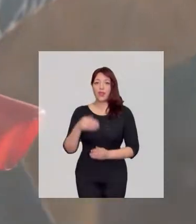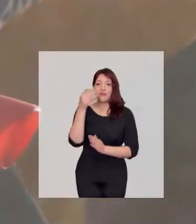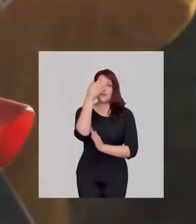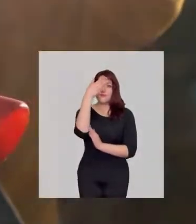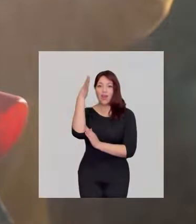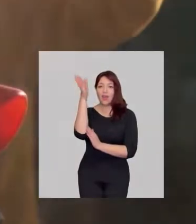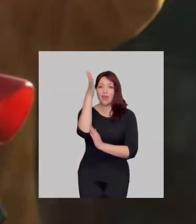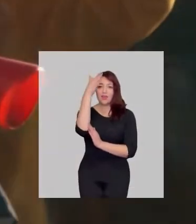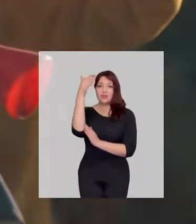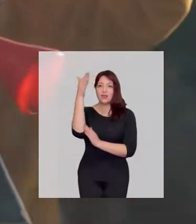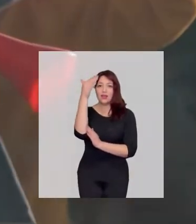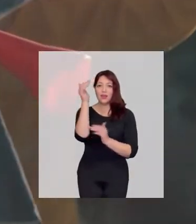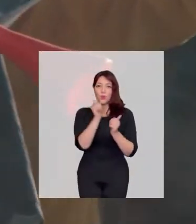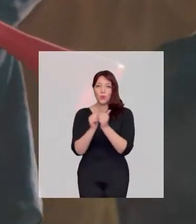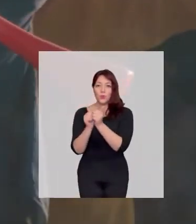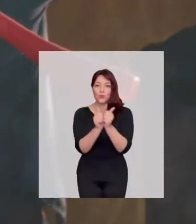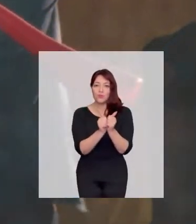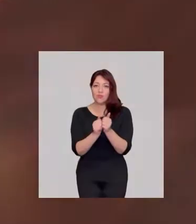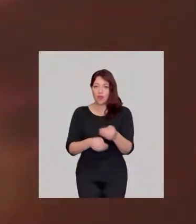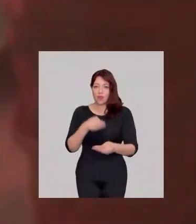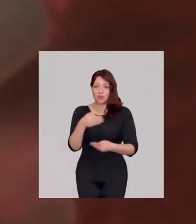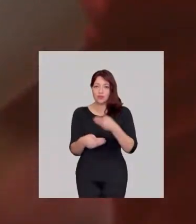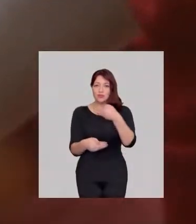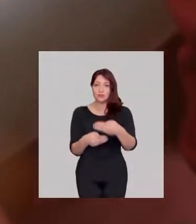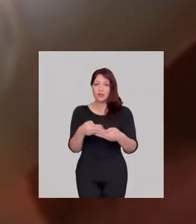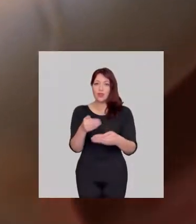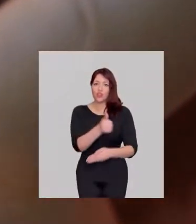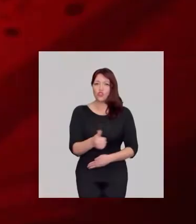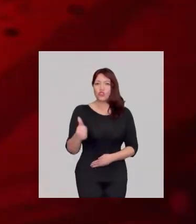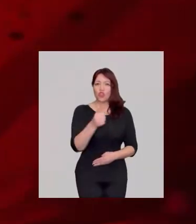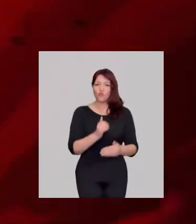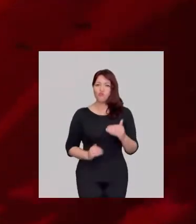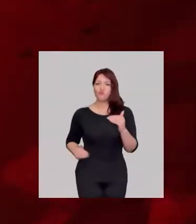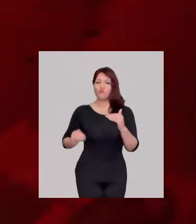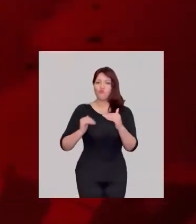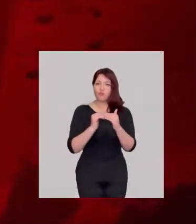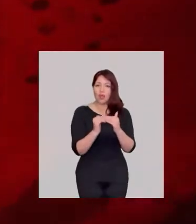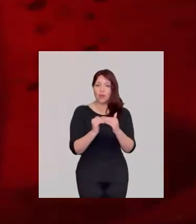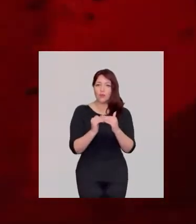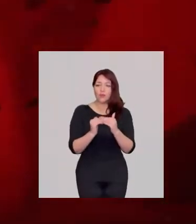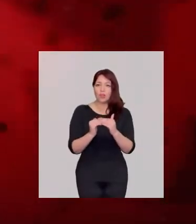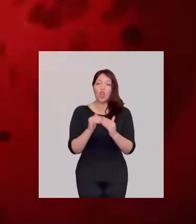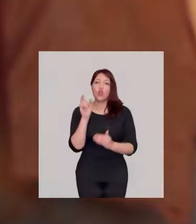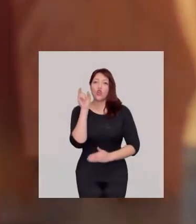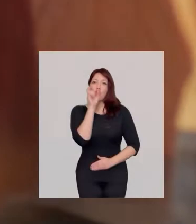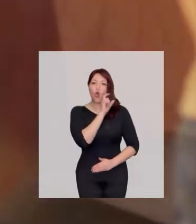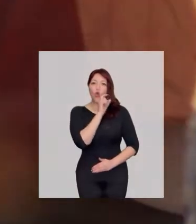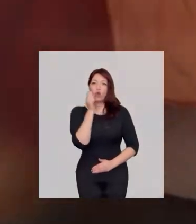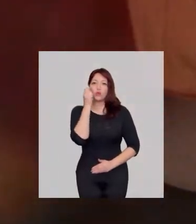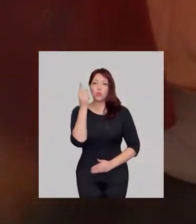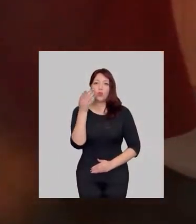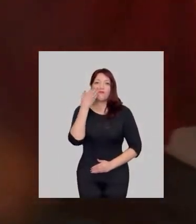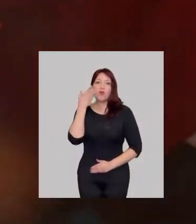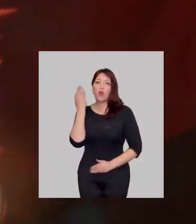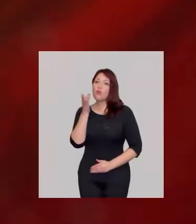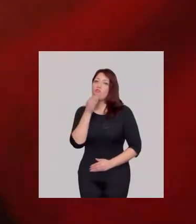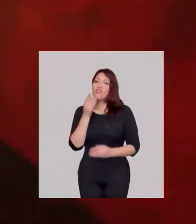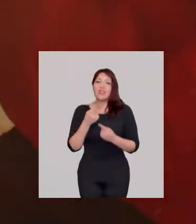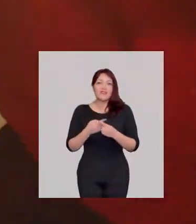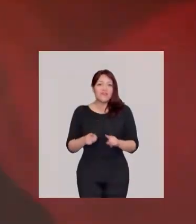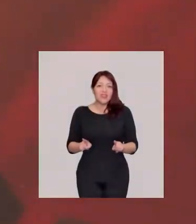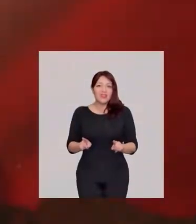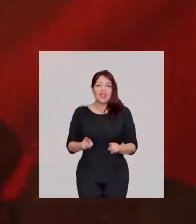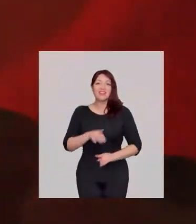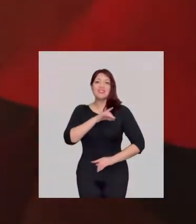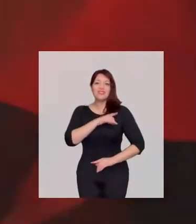Debajo de esa bandera, juntos y avanzando. Éramos todos rojos, azules y blancos. No había diferencia.